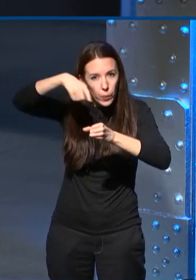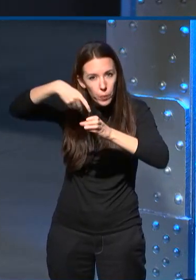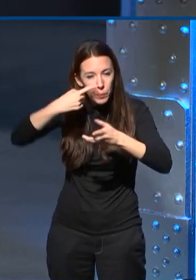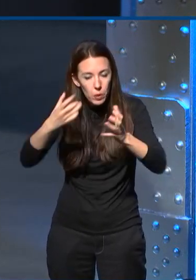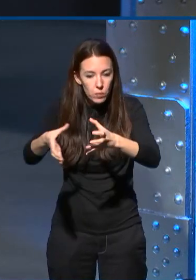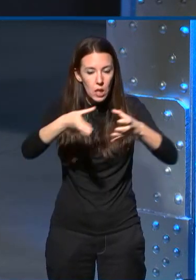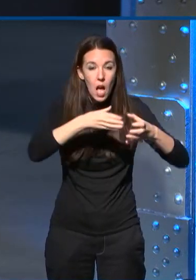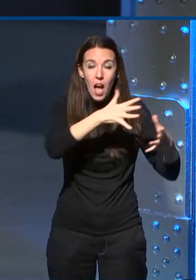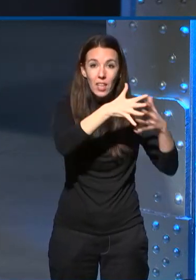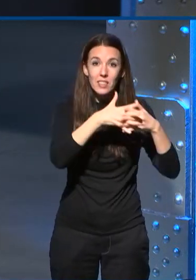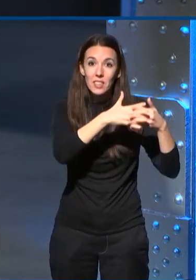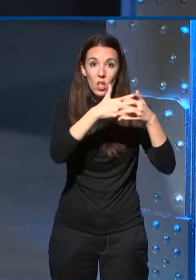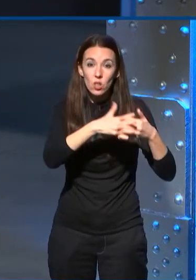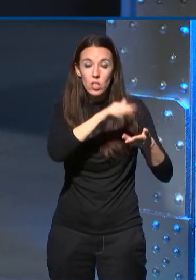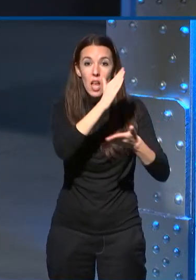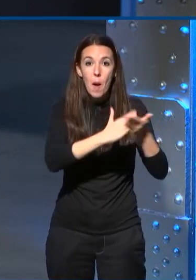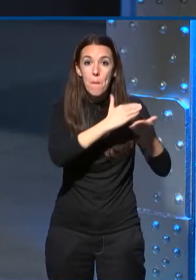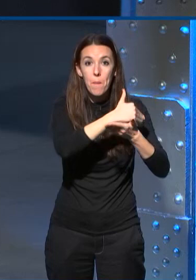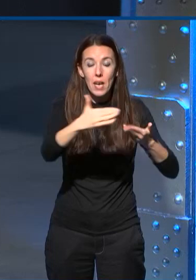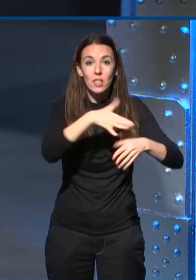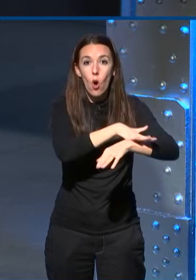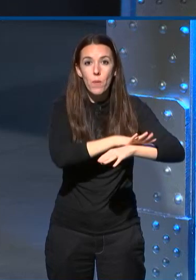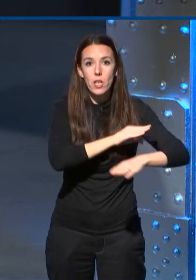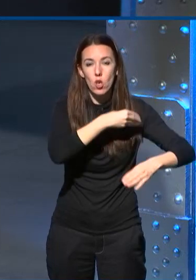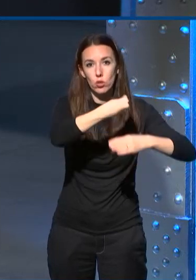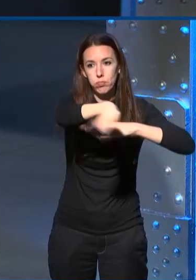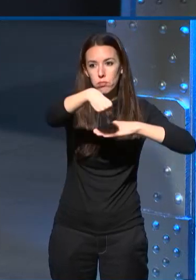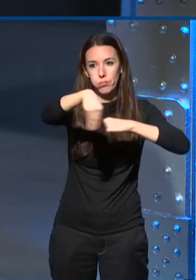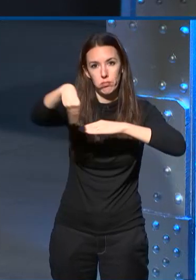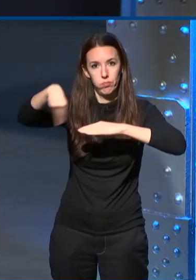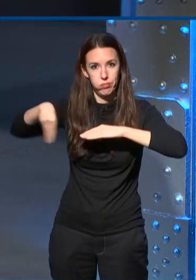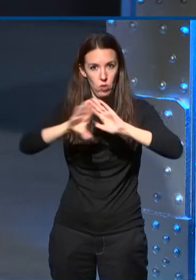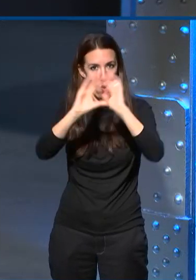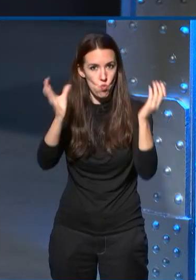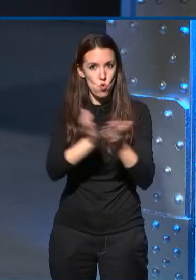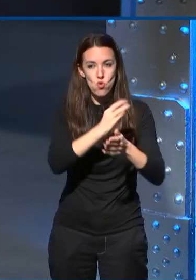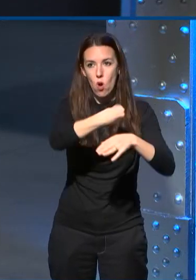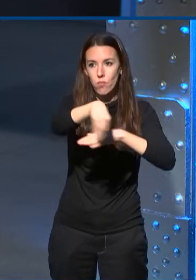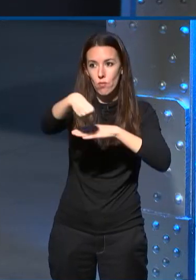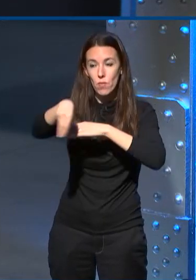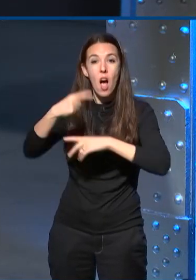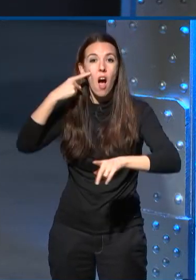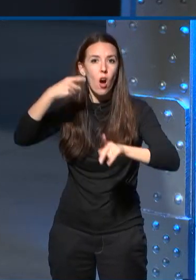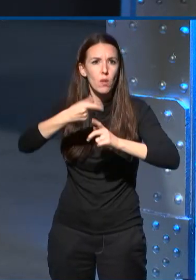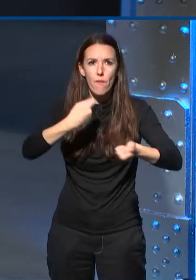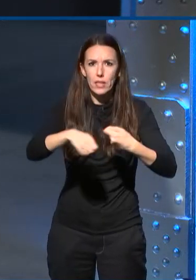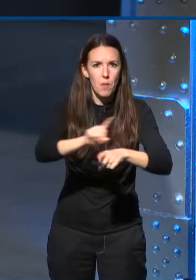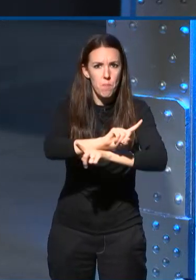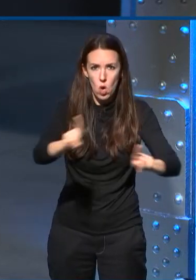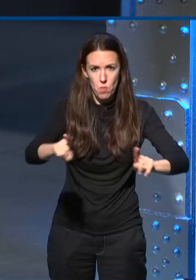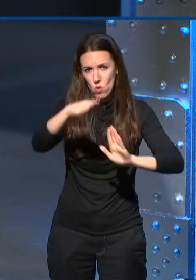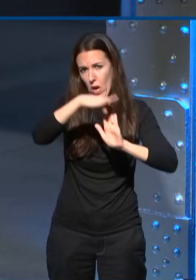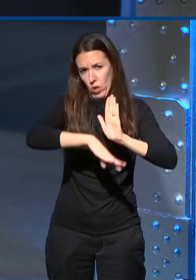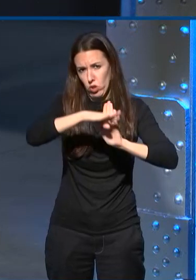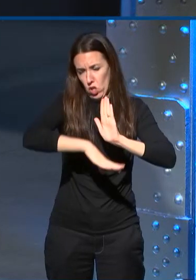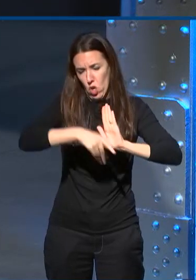Unidos partes las dieron gubernamentalmente a todo el mundo, con la condición de que ni se pudieran vender, simplemente eran